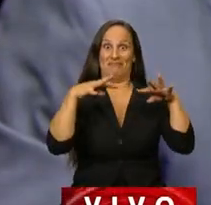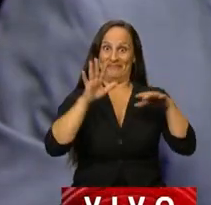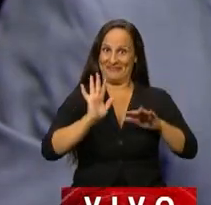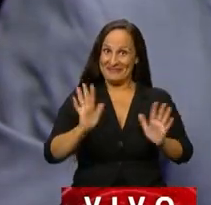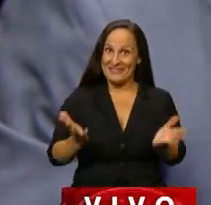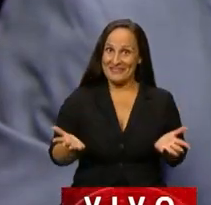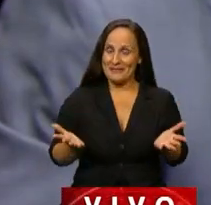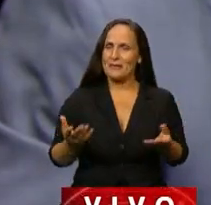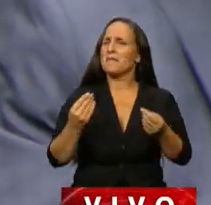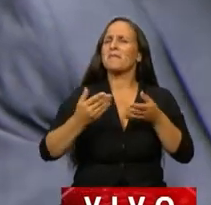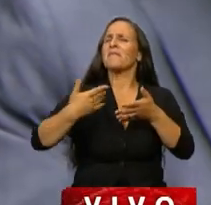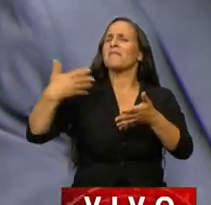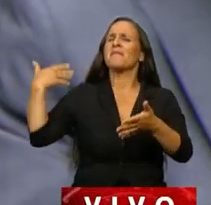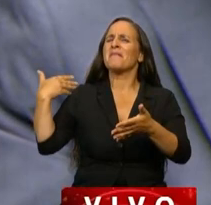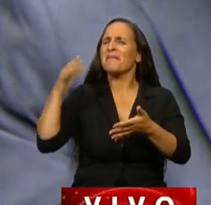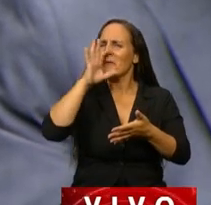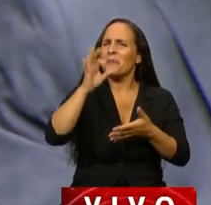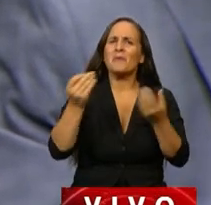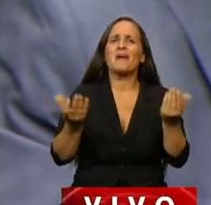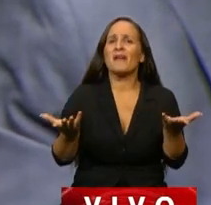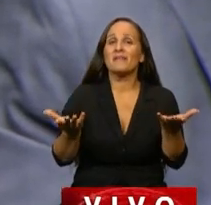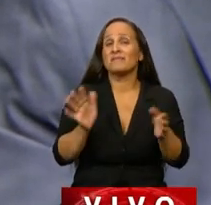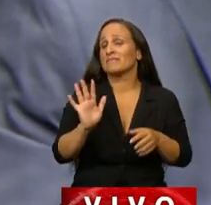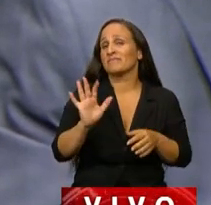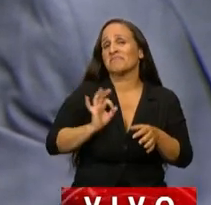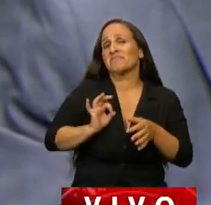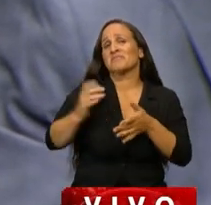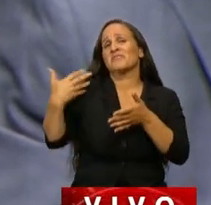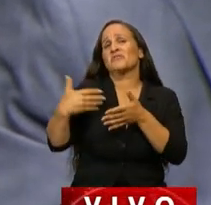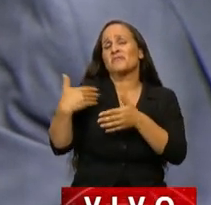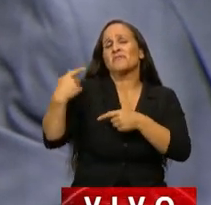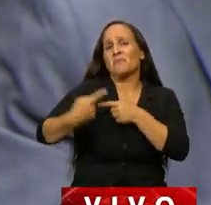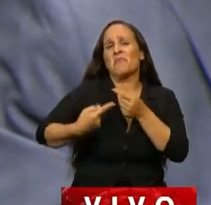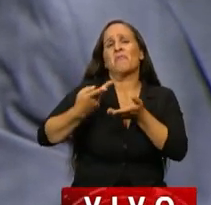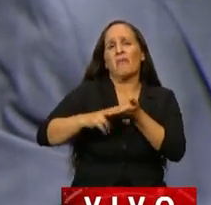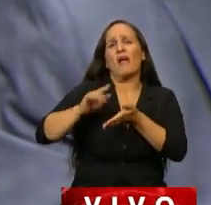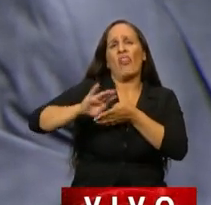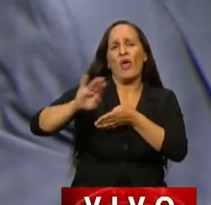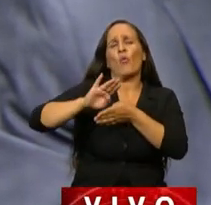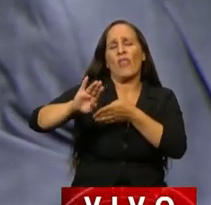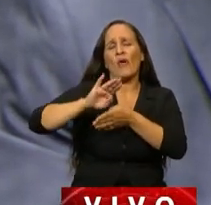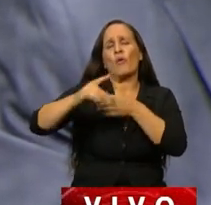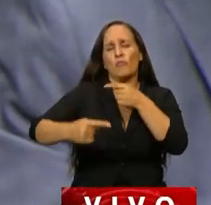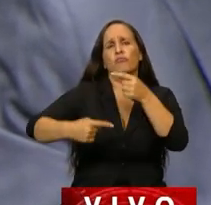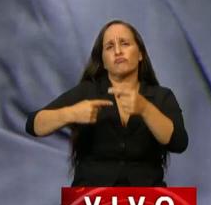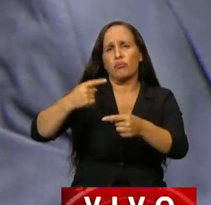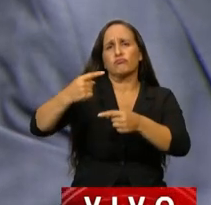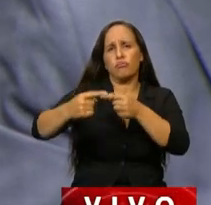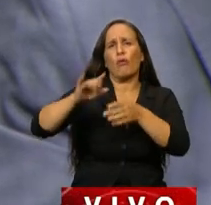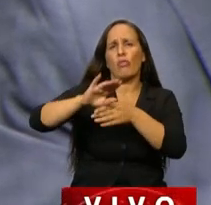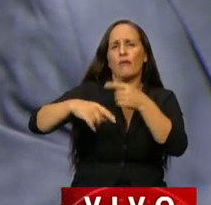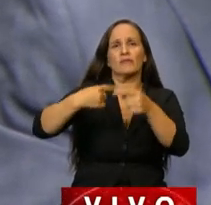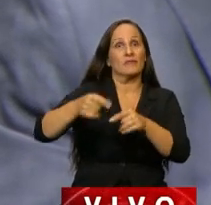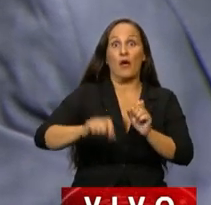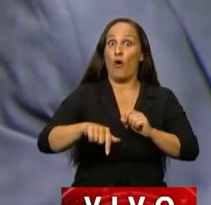por la triste historia de procesos de endeudamiento. Hoy estamos acá